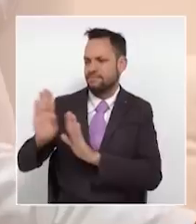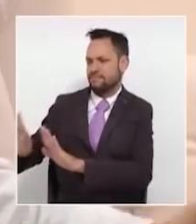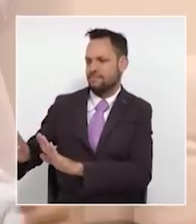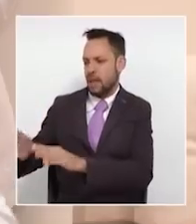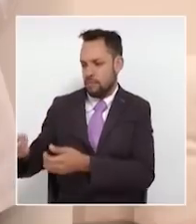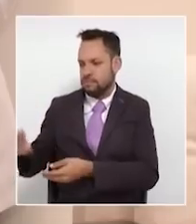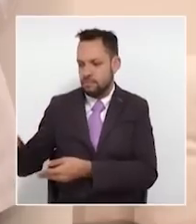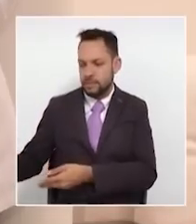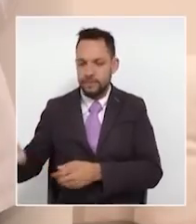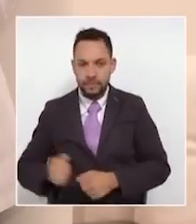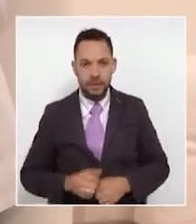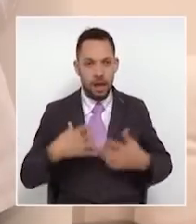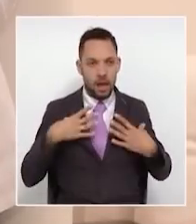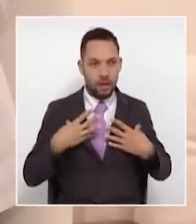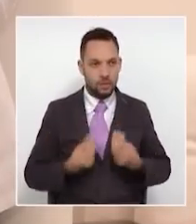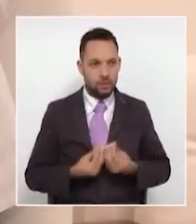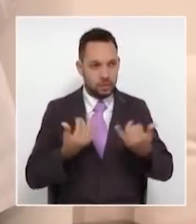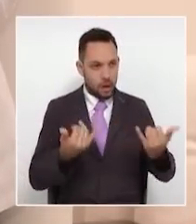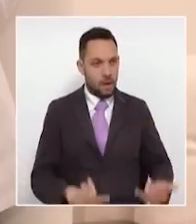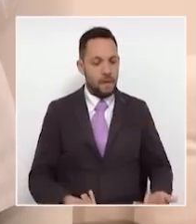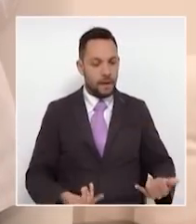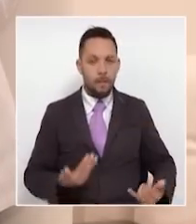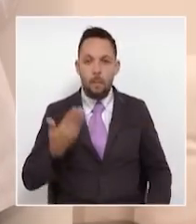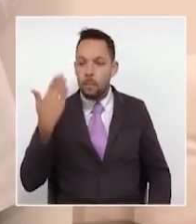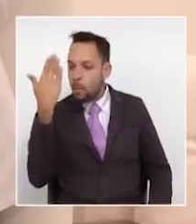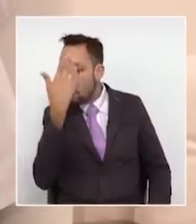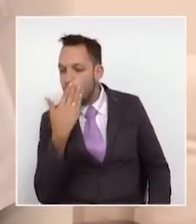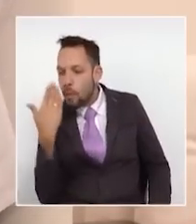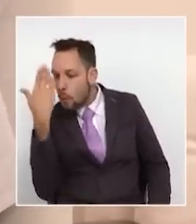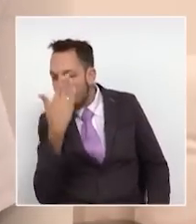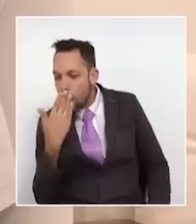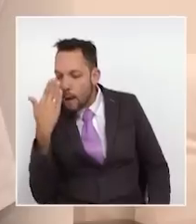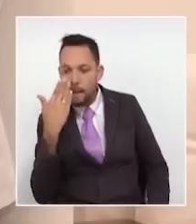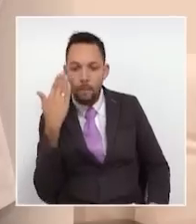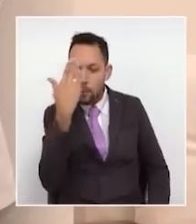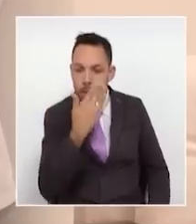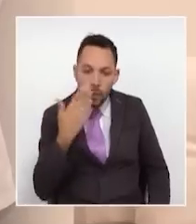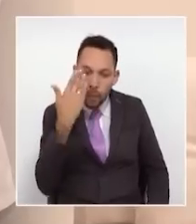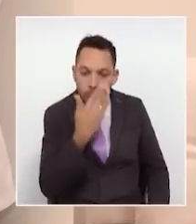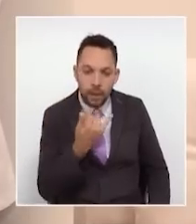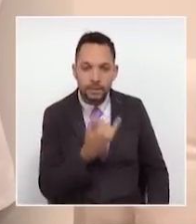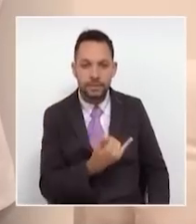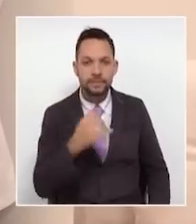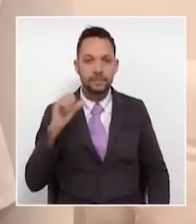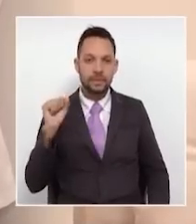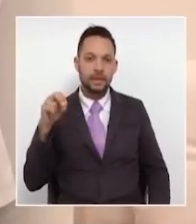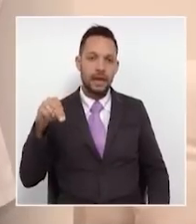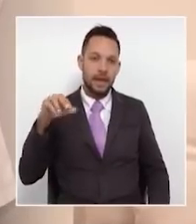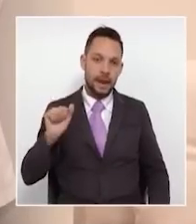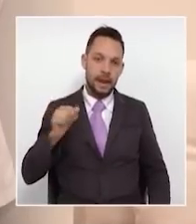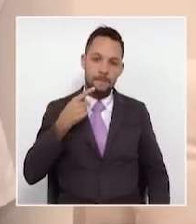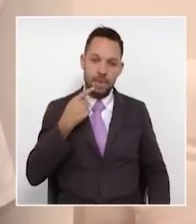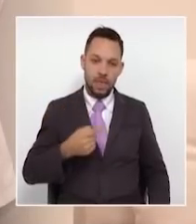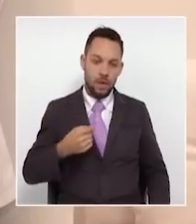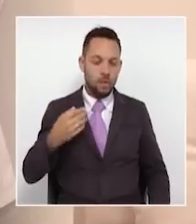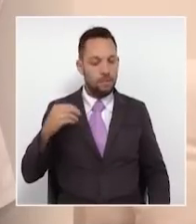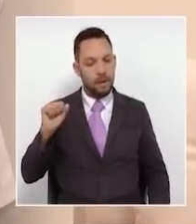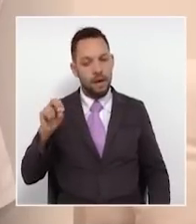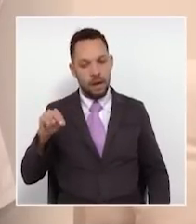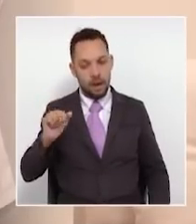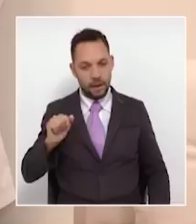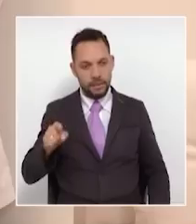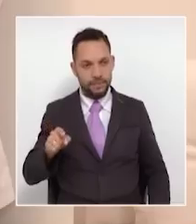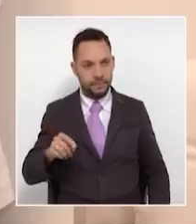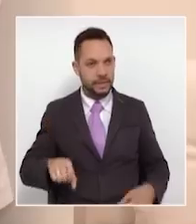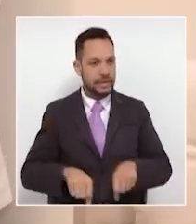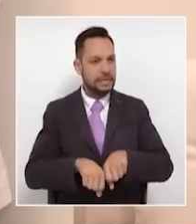vamos a hacer un ensayo decía la doctora ana milena que si algo daña el cerebro